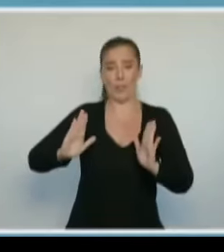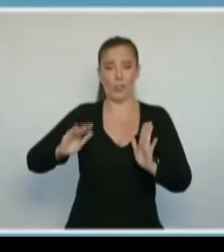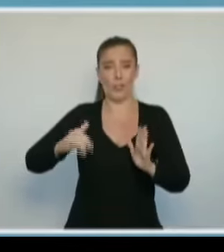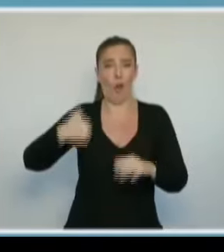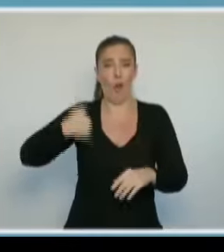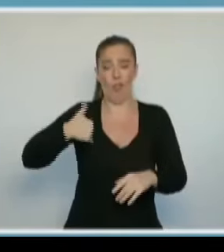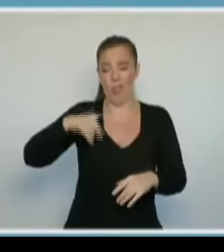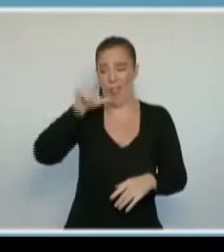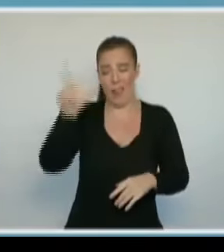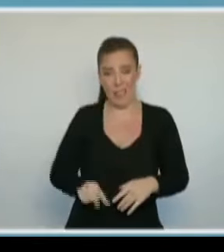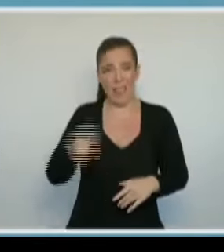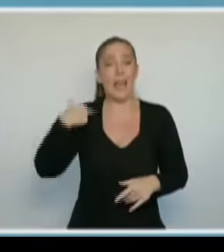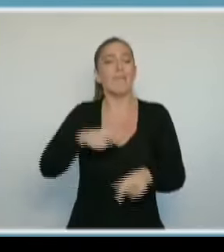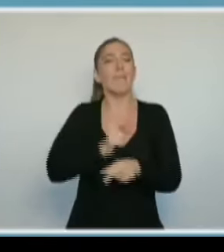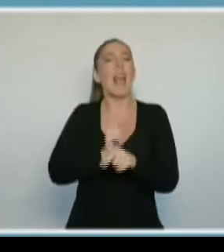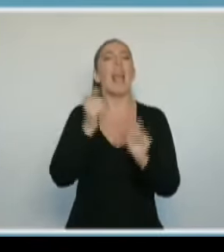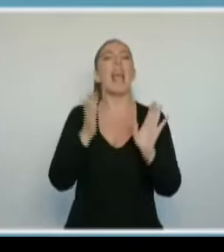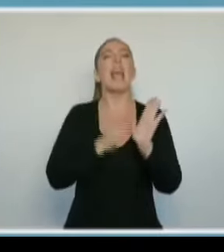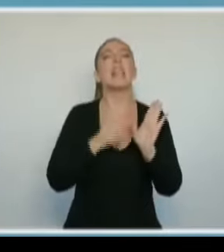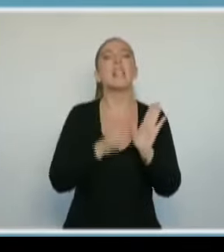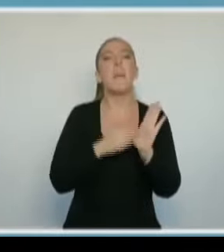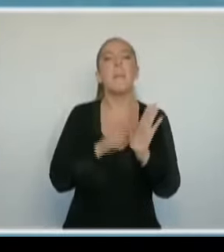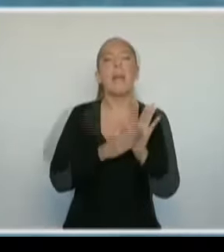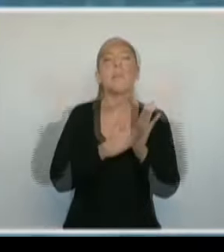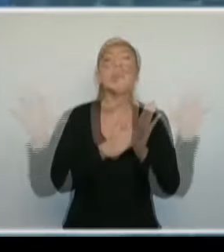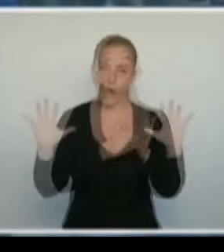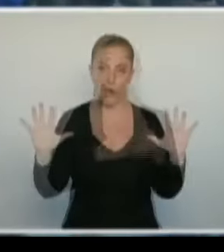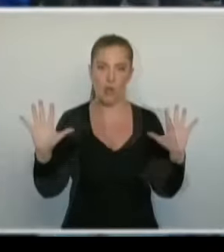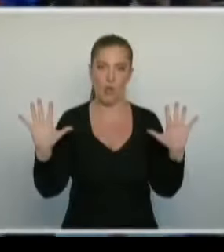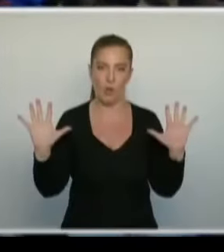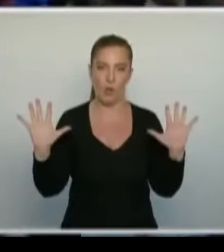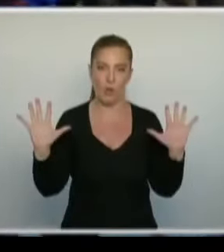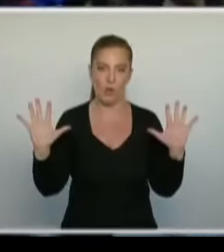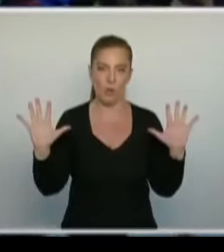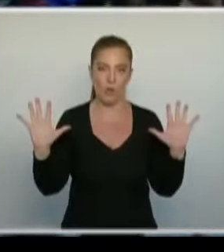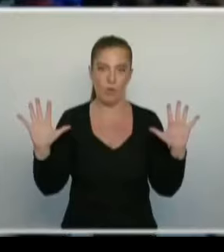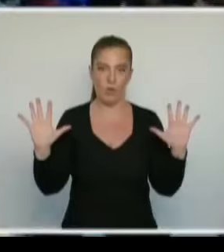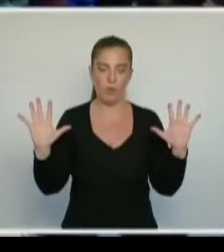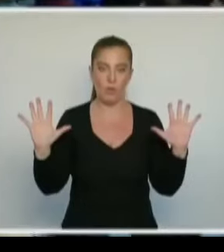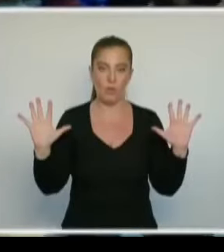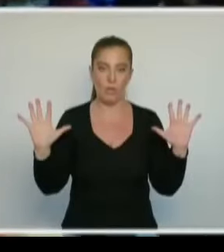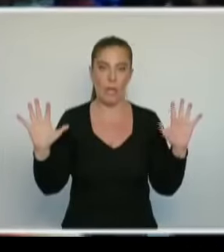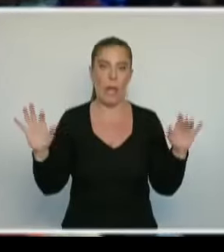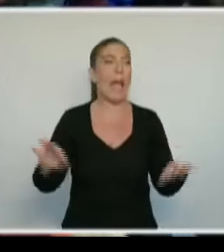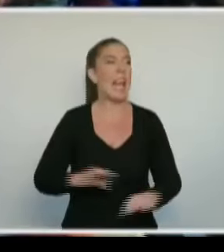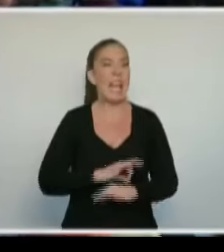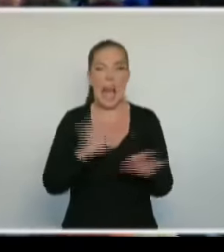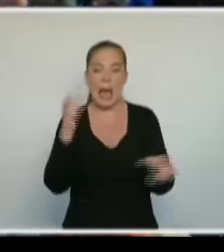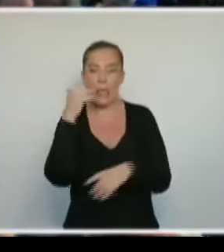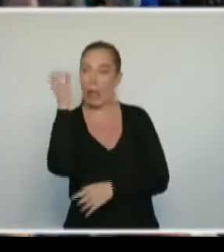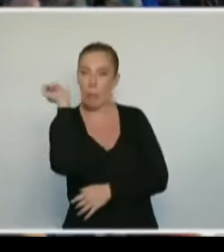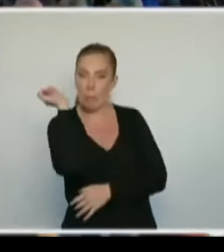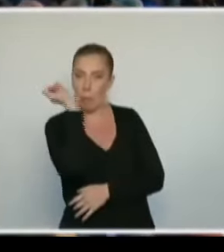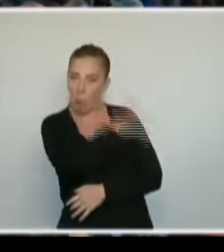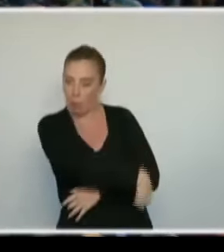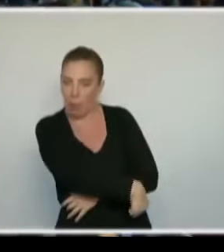experimento anarco capitalista nadie está desconociendo la